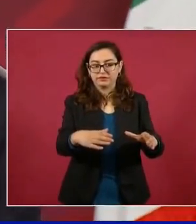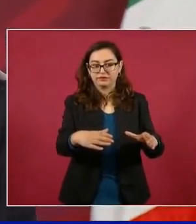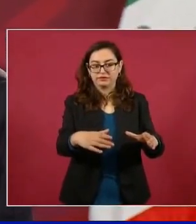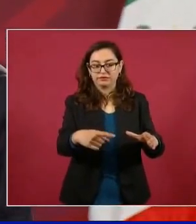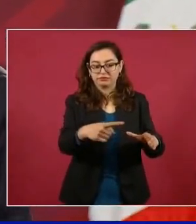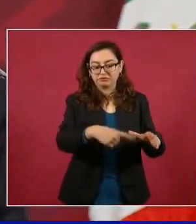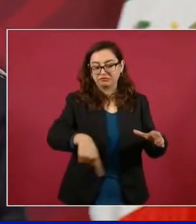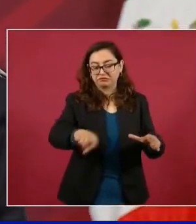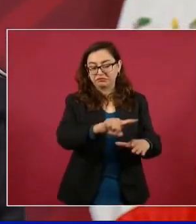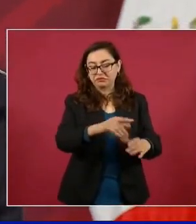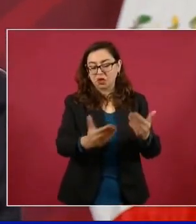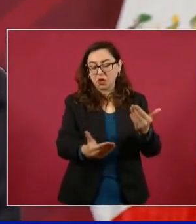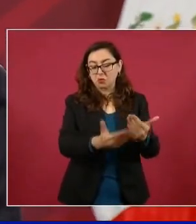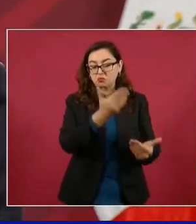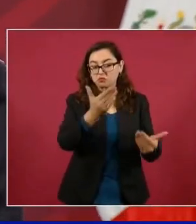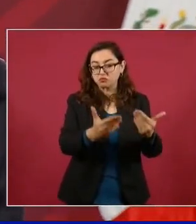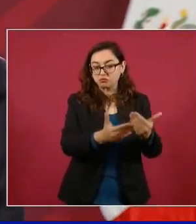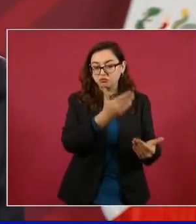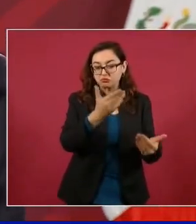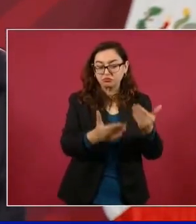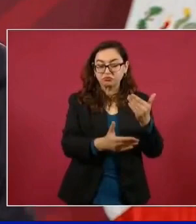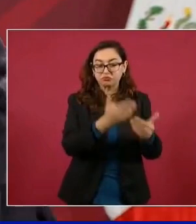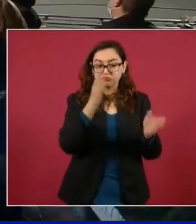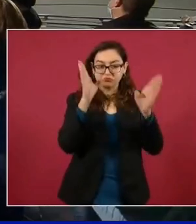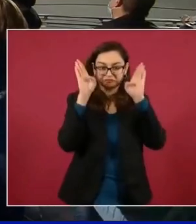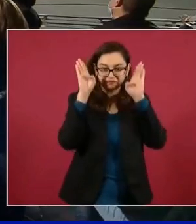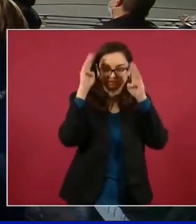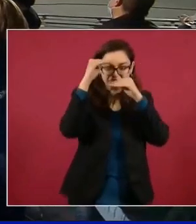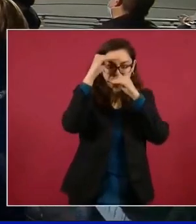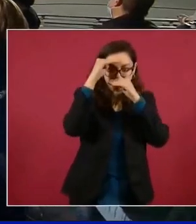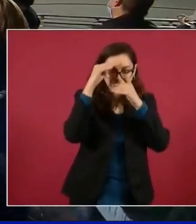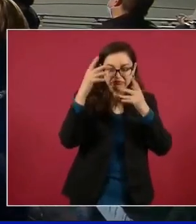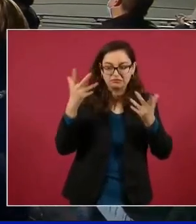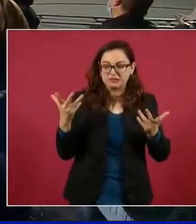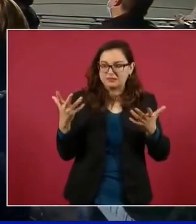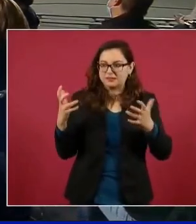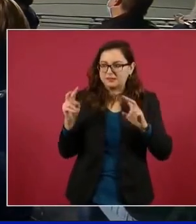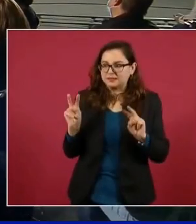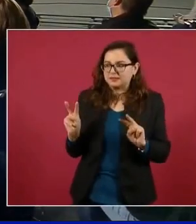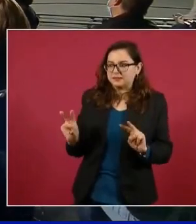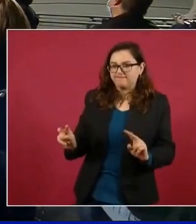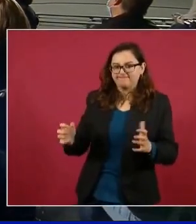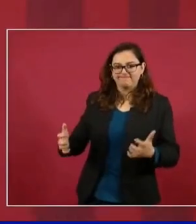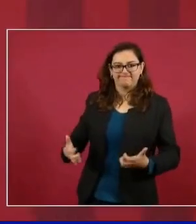las minorías que antes